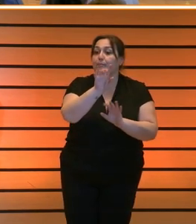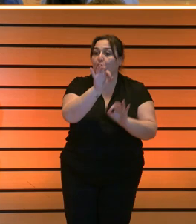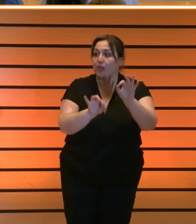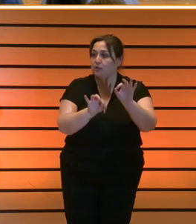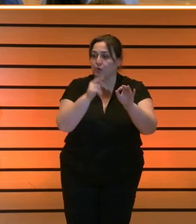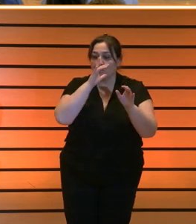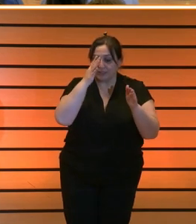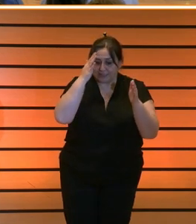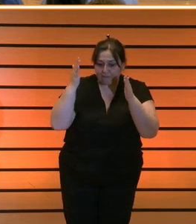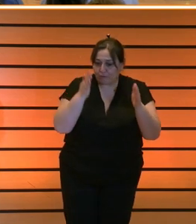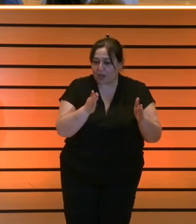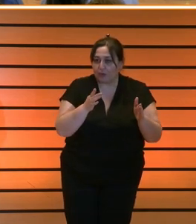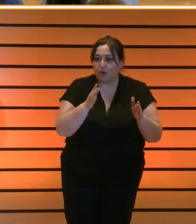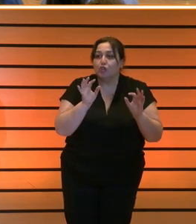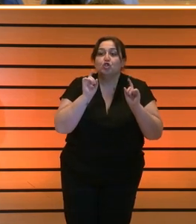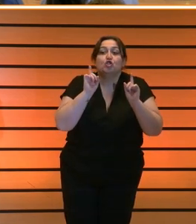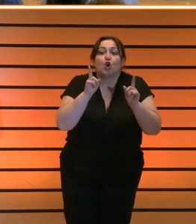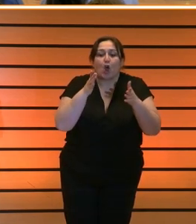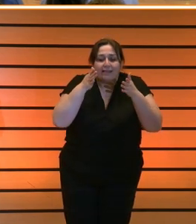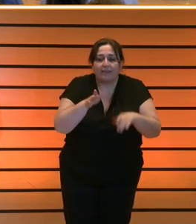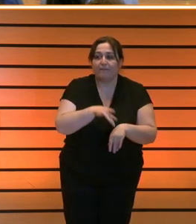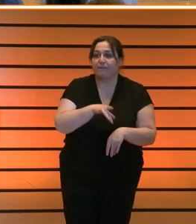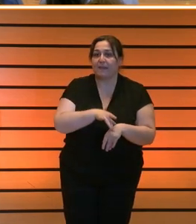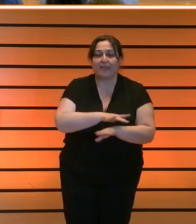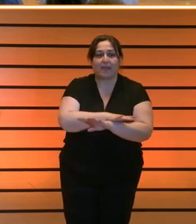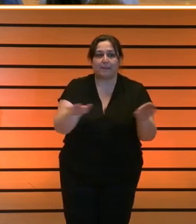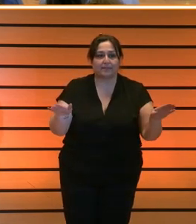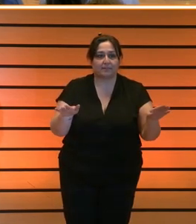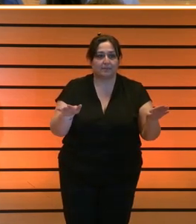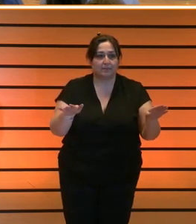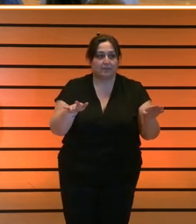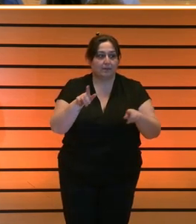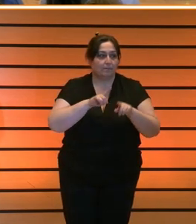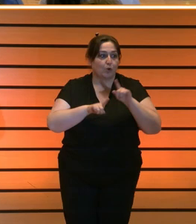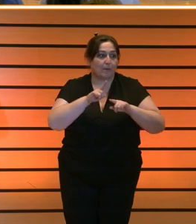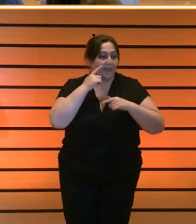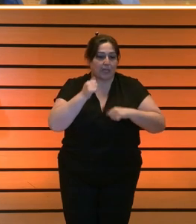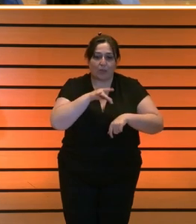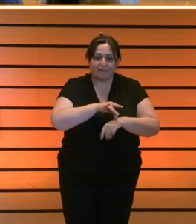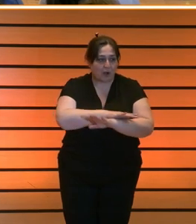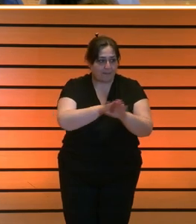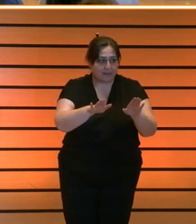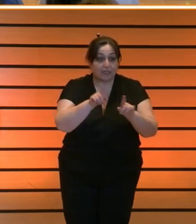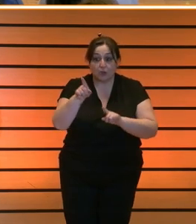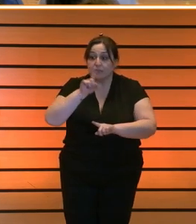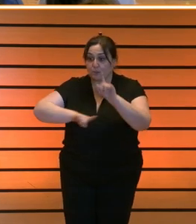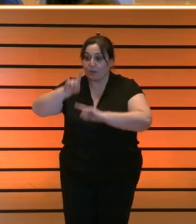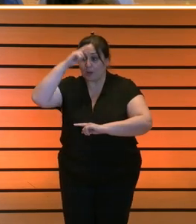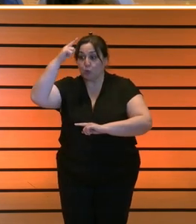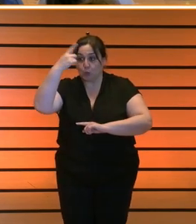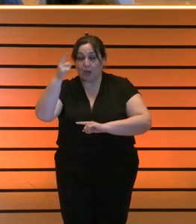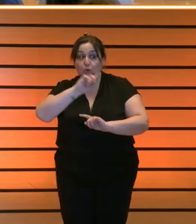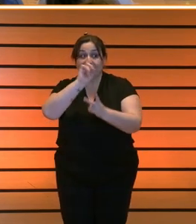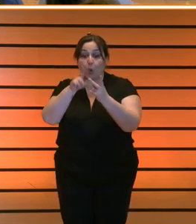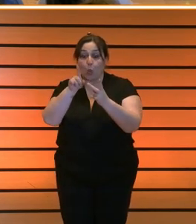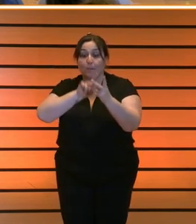en atender a la enfermedad por lo tanto tenemos un problema cultural y luego un segundo que es de carácter técnico